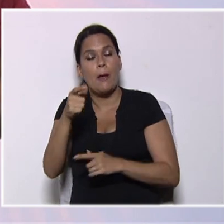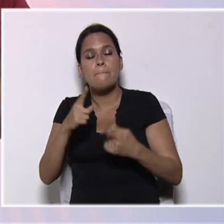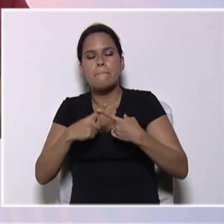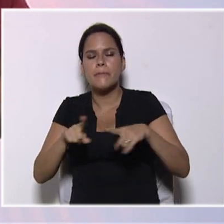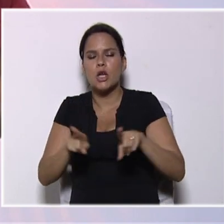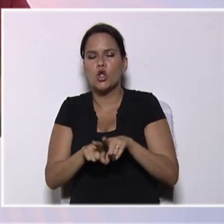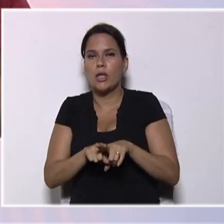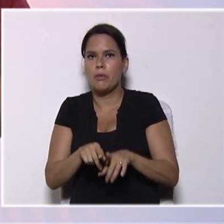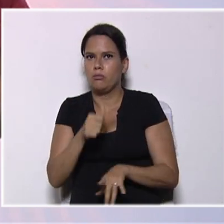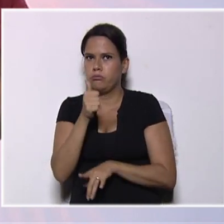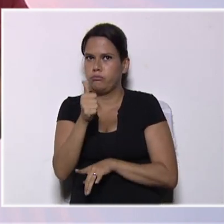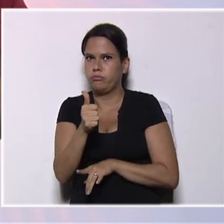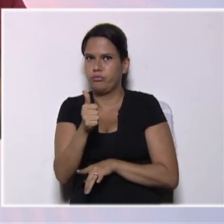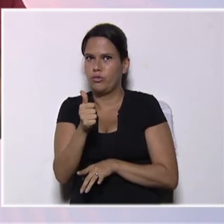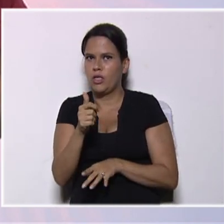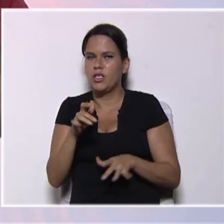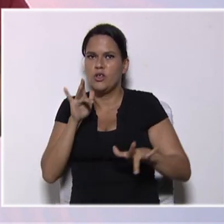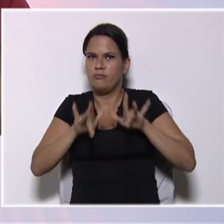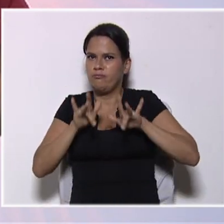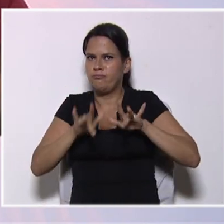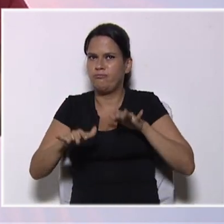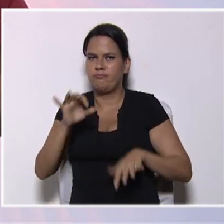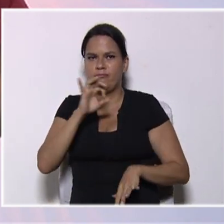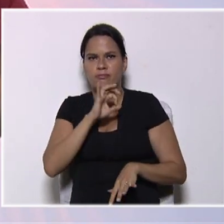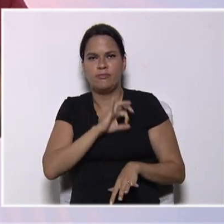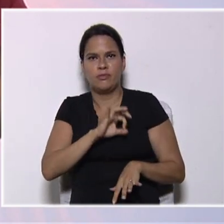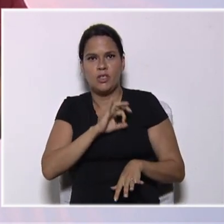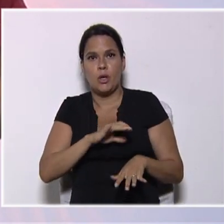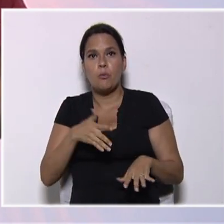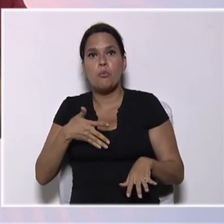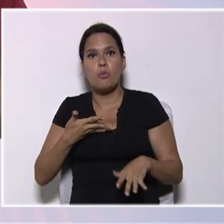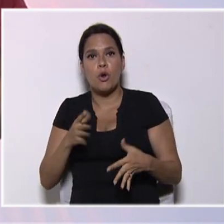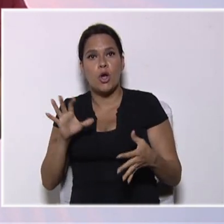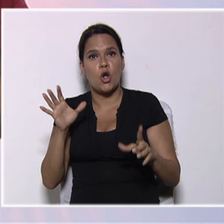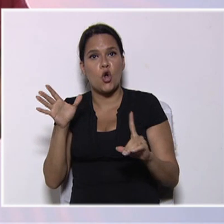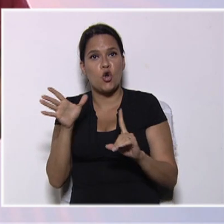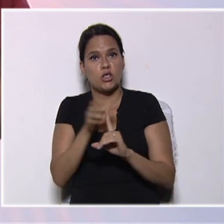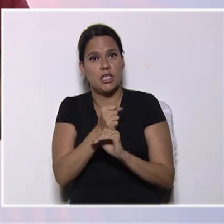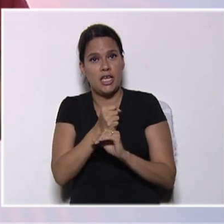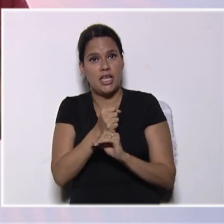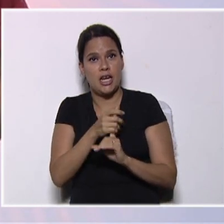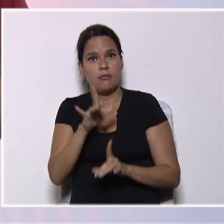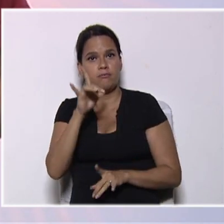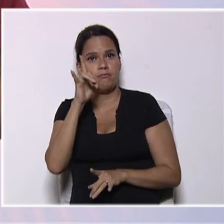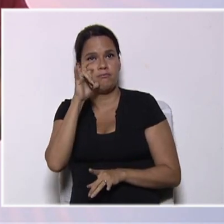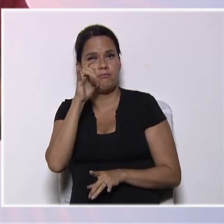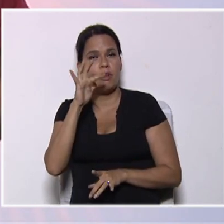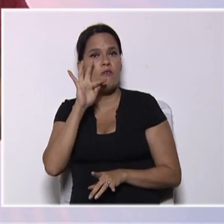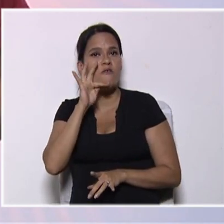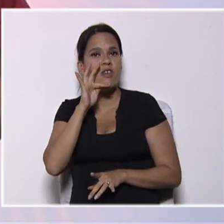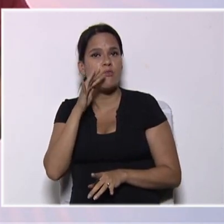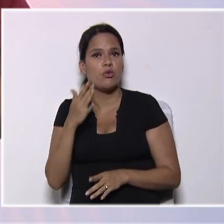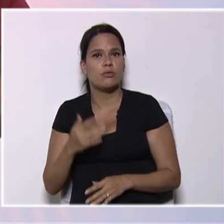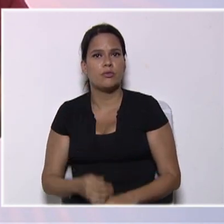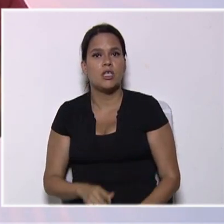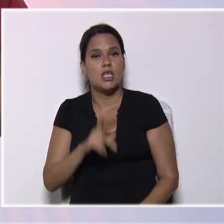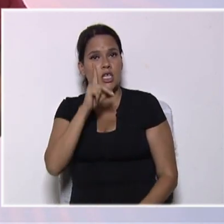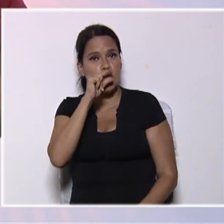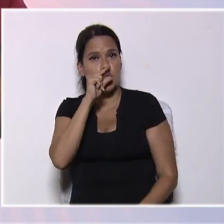las redes sociales de este canal que puedes conseguirla en Instagram y Facebook @vivetvoficial y en Twitter